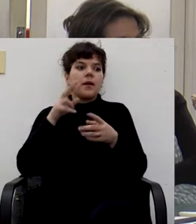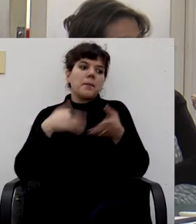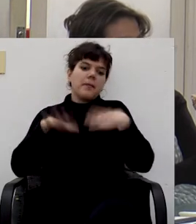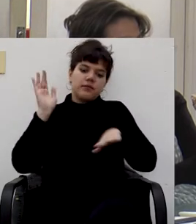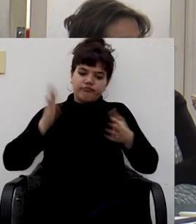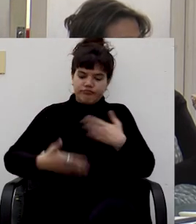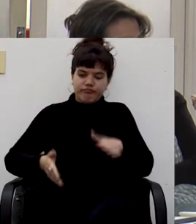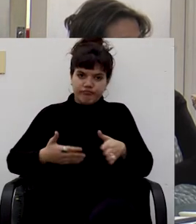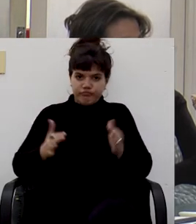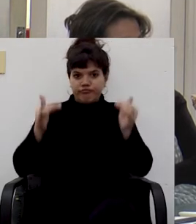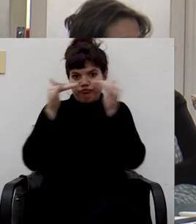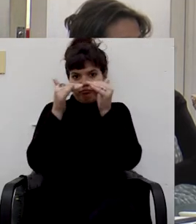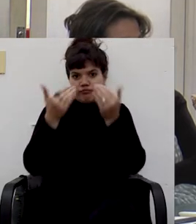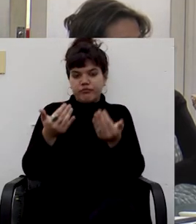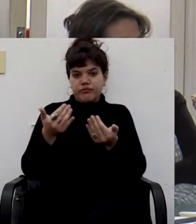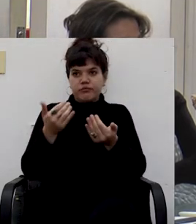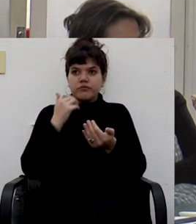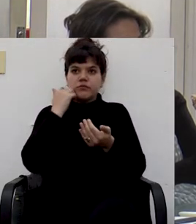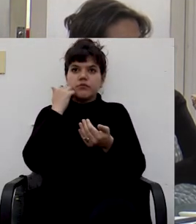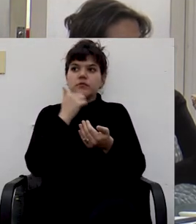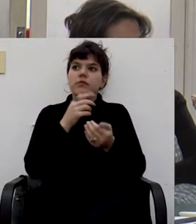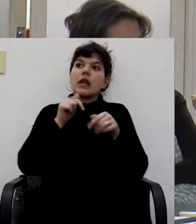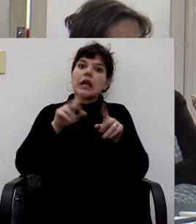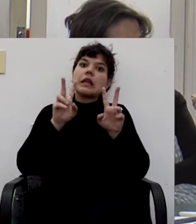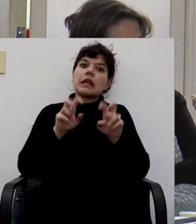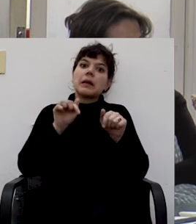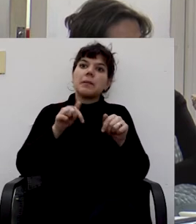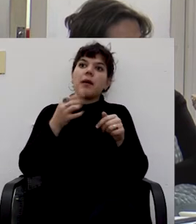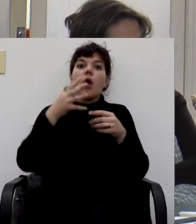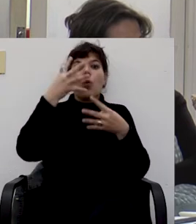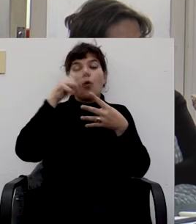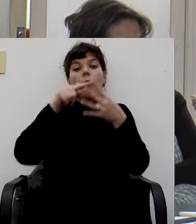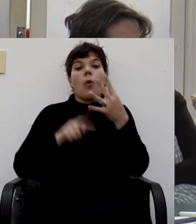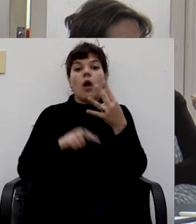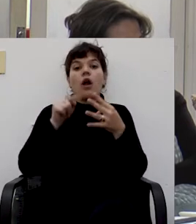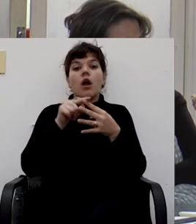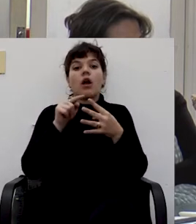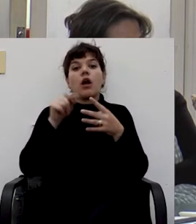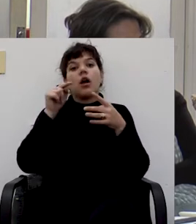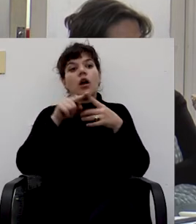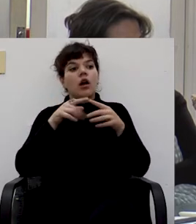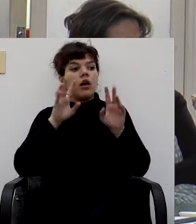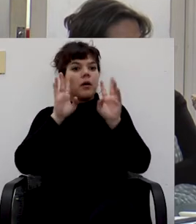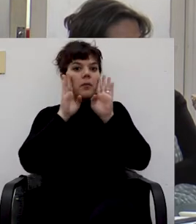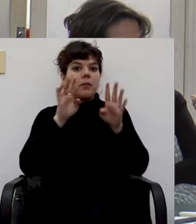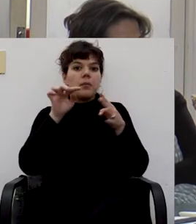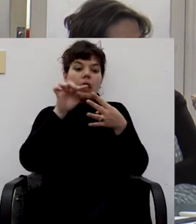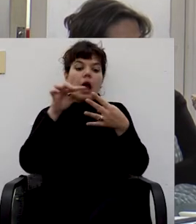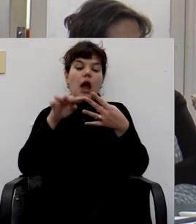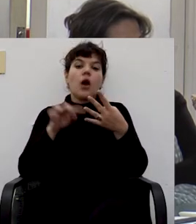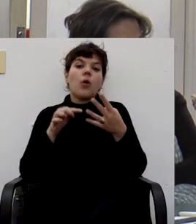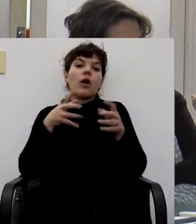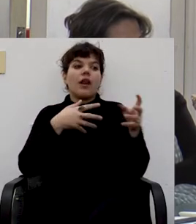de género. El modelo, esta herramienta, tiene 4 niveles, es un proceso de intervención en etapas, cada una con